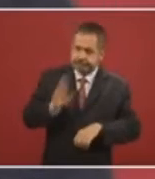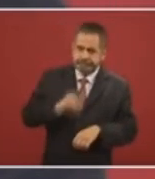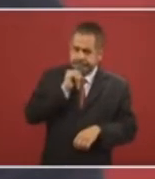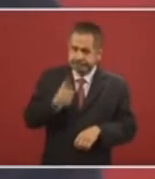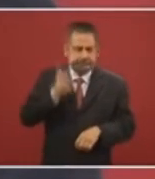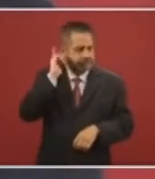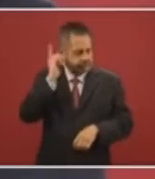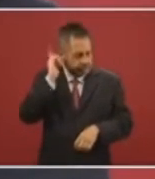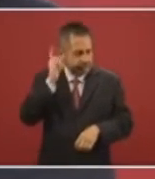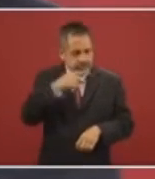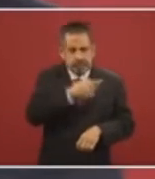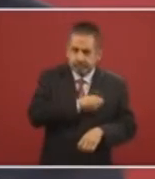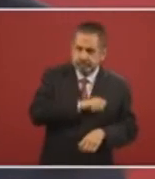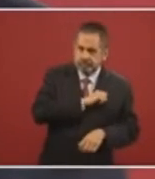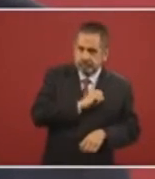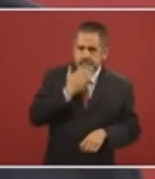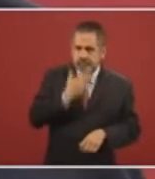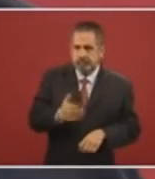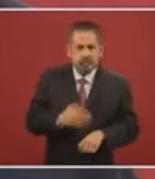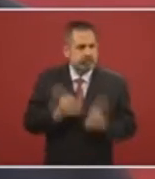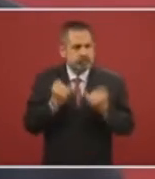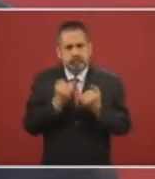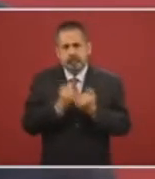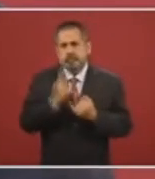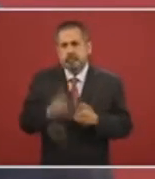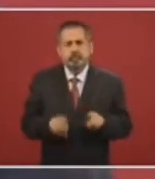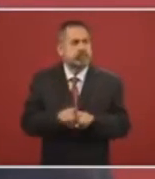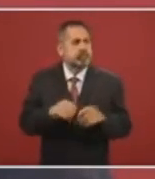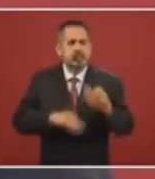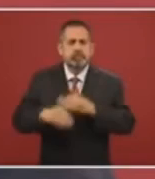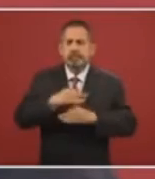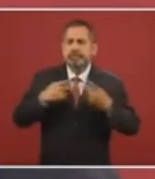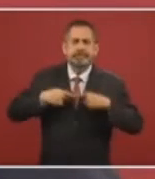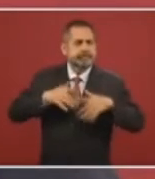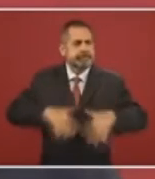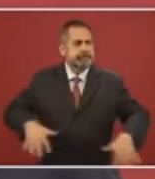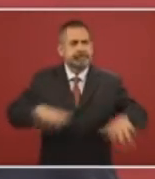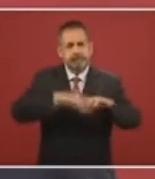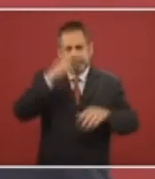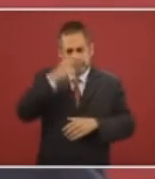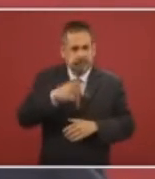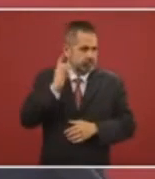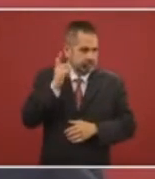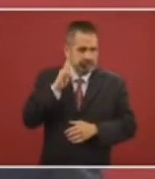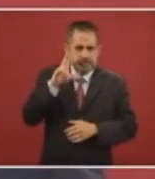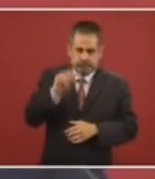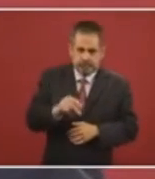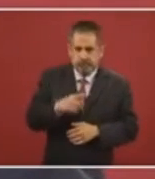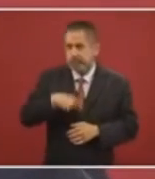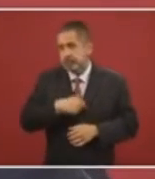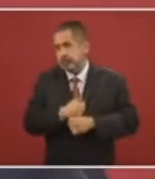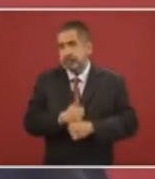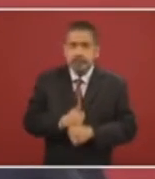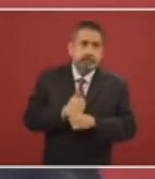no le pase nada, como le deseo a todos los mexicanos, que no suframos, que